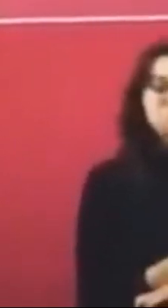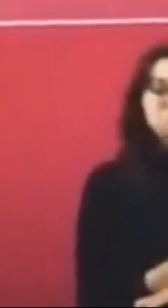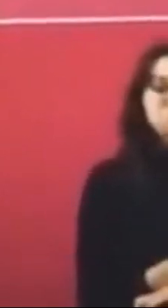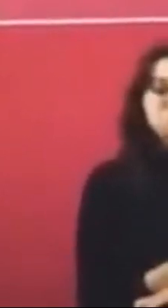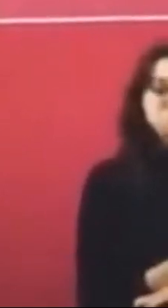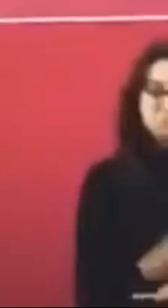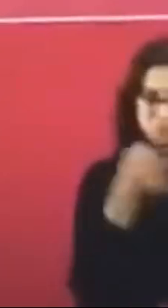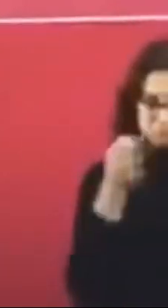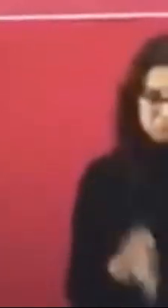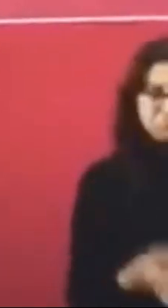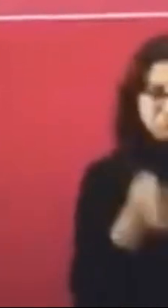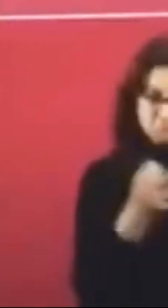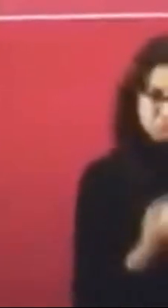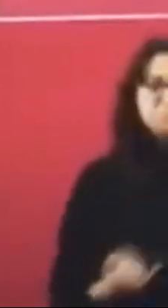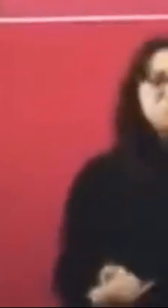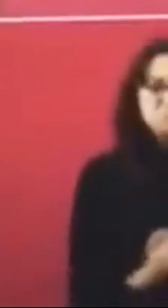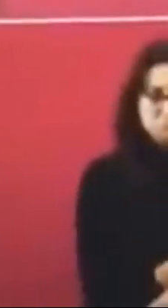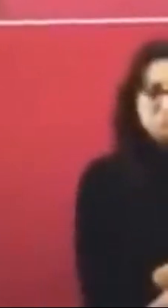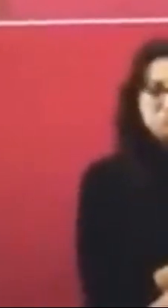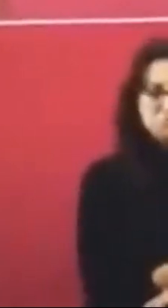por un juez